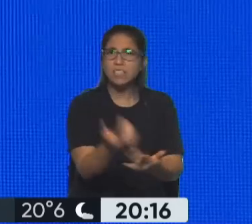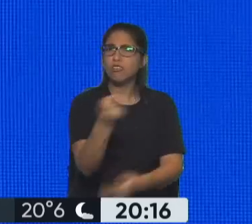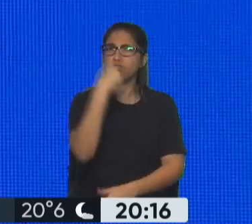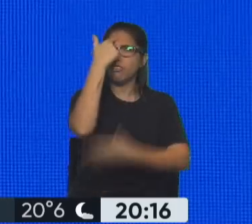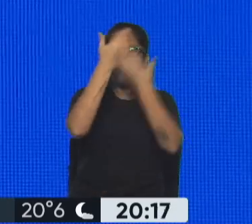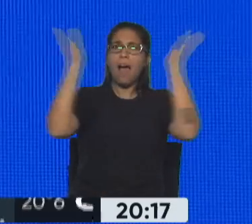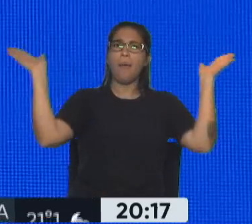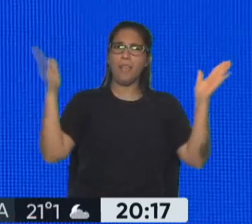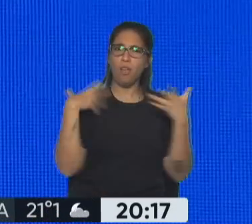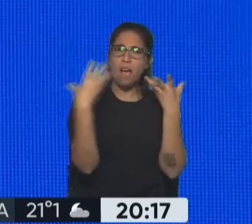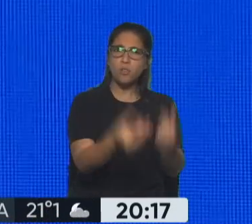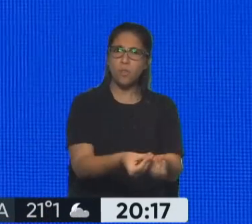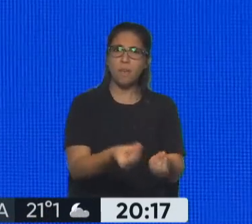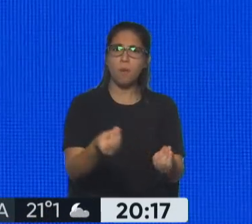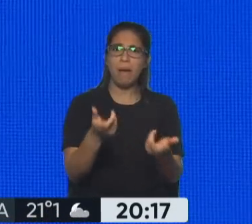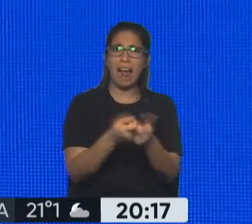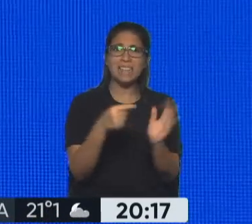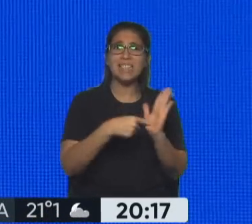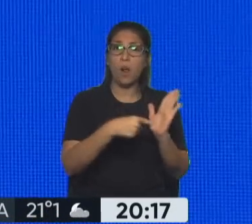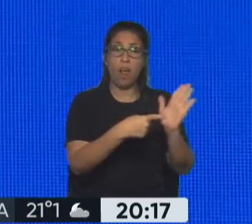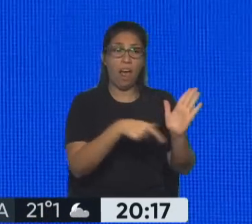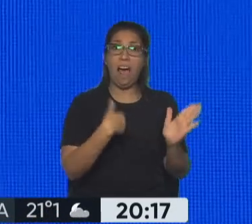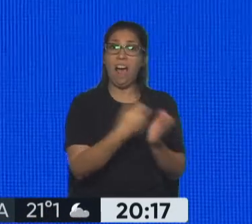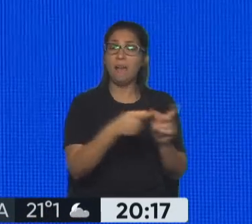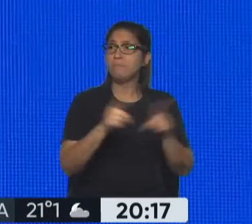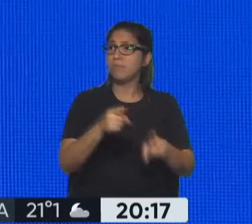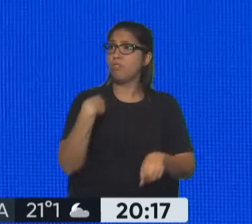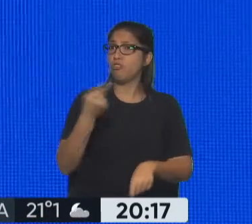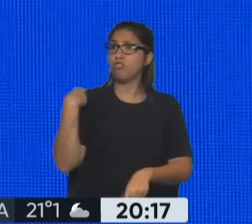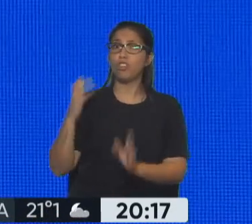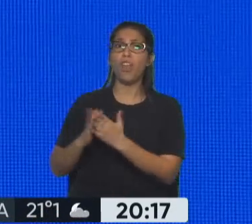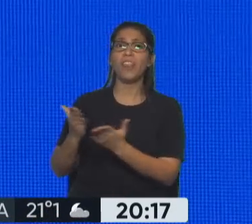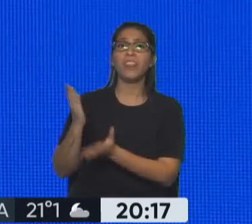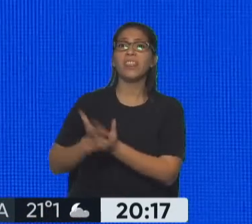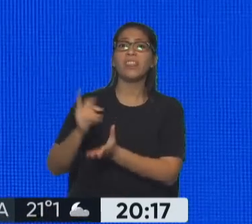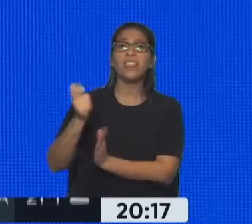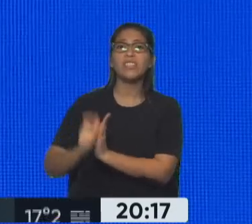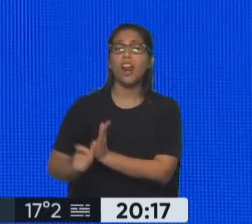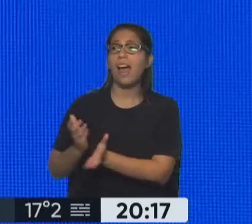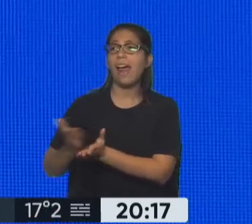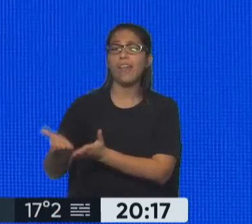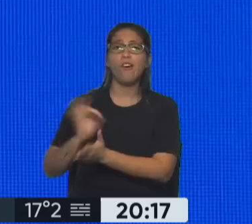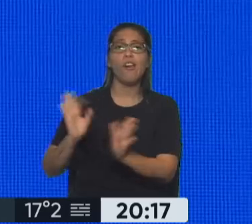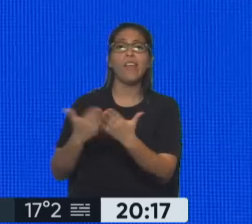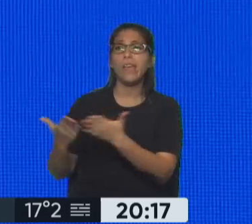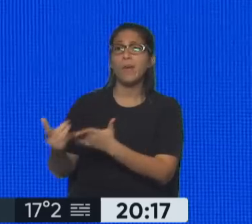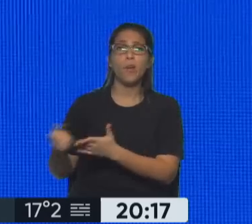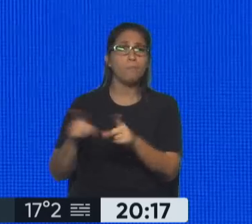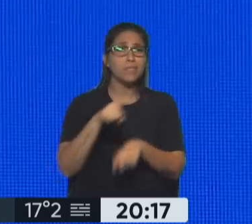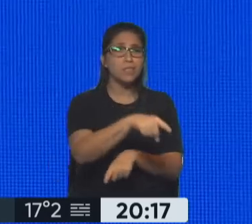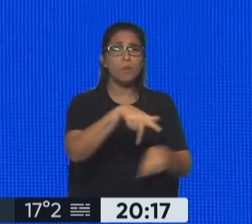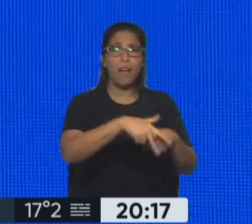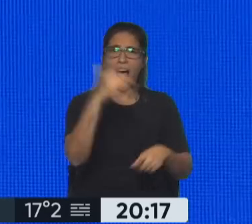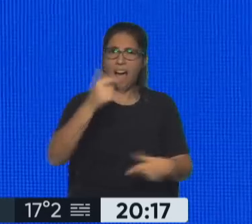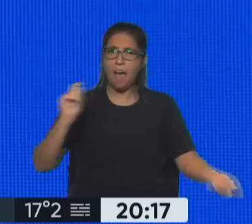y que los ayudemos a que utilicen esto como nosotros utilizábamos el diccionario, como utilizábamos los libros, porque es cierto que hay